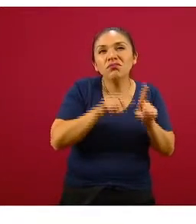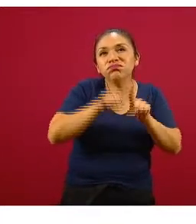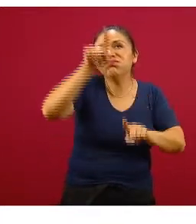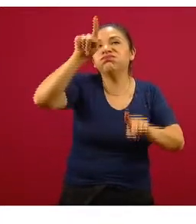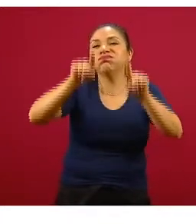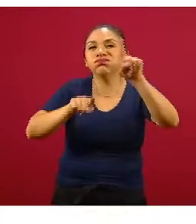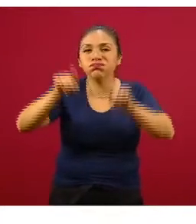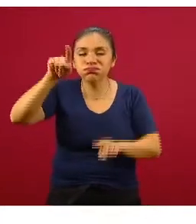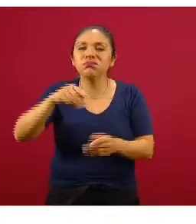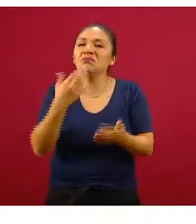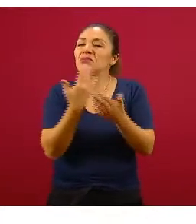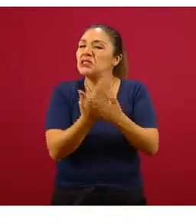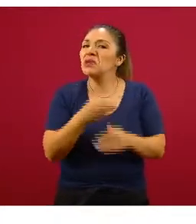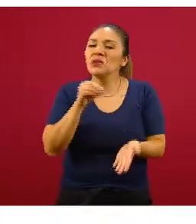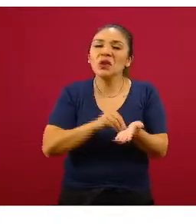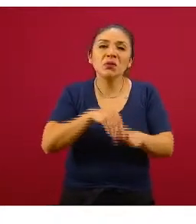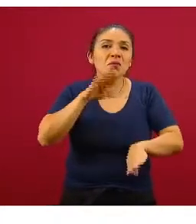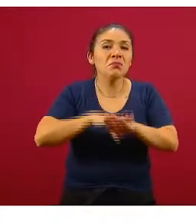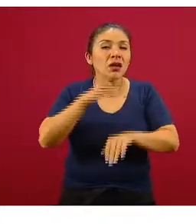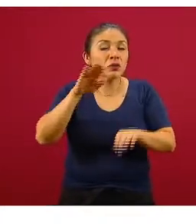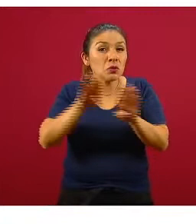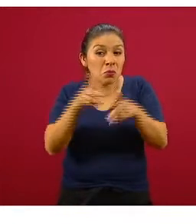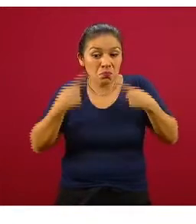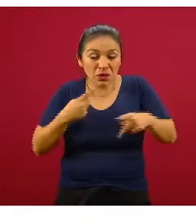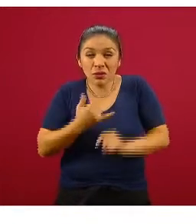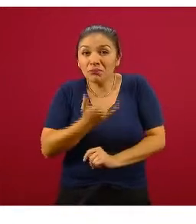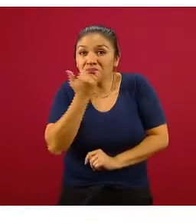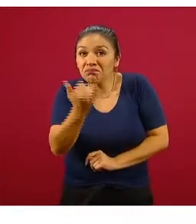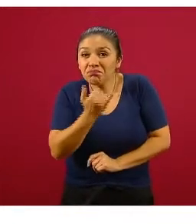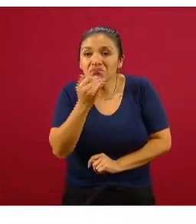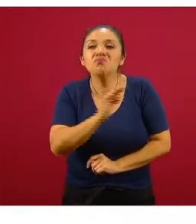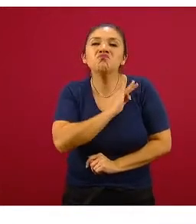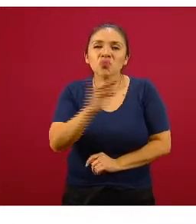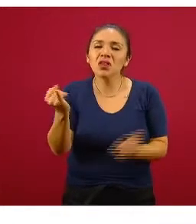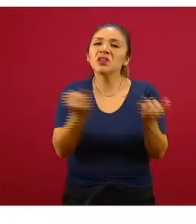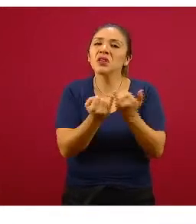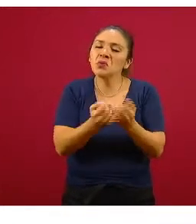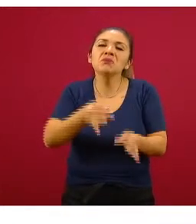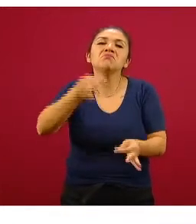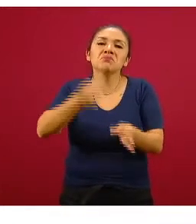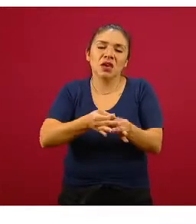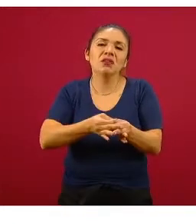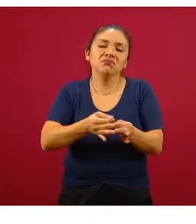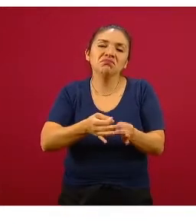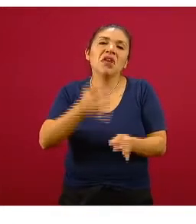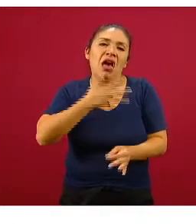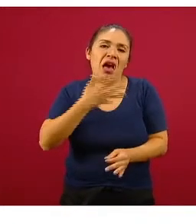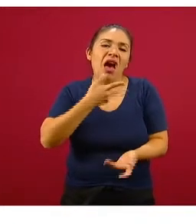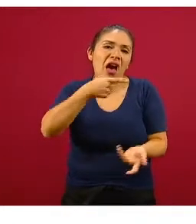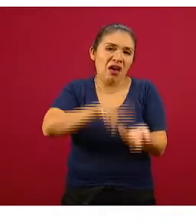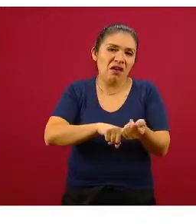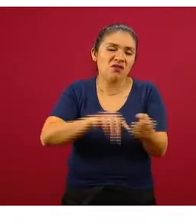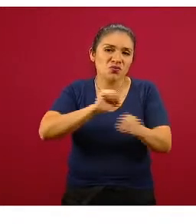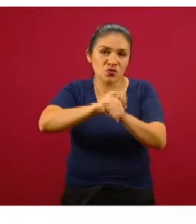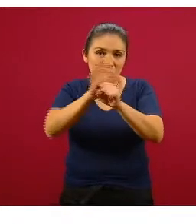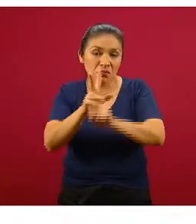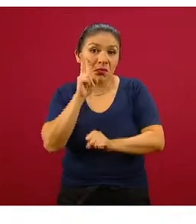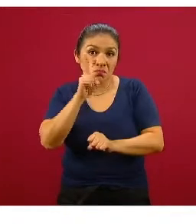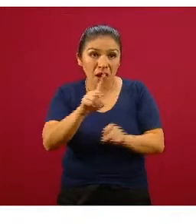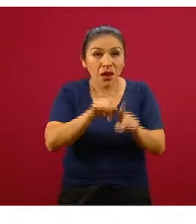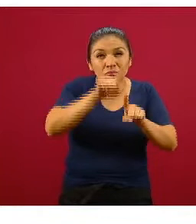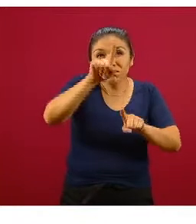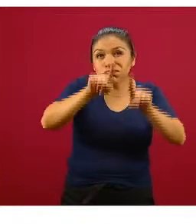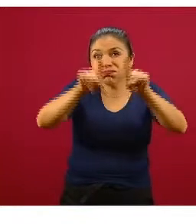que muchos de estos casos que están como sospechosos, tarde que temprano terminen siendo confirmados, y vemos cómo se distribuyen precisamente